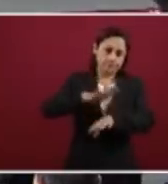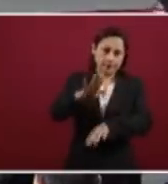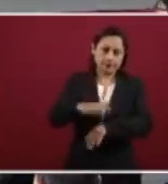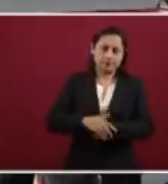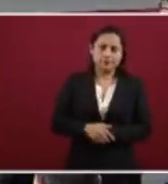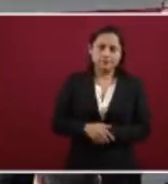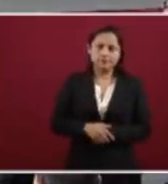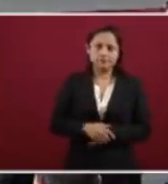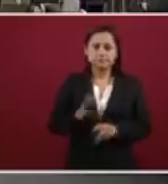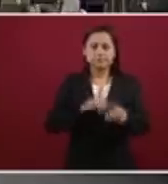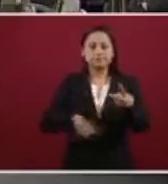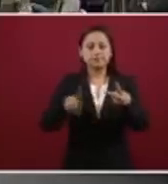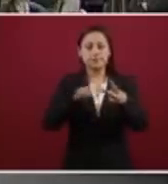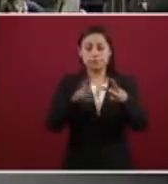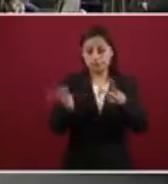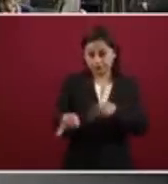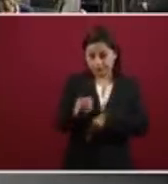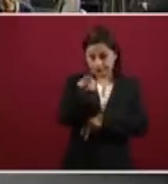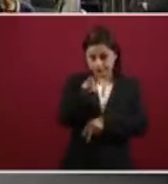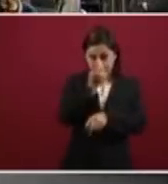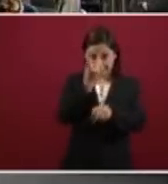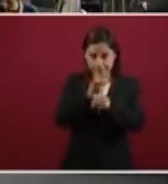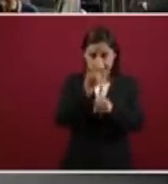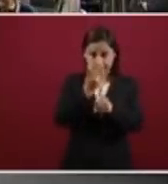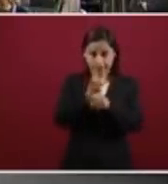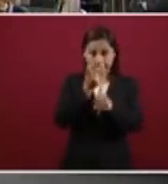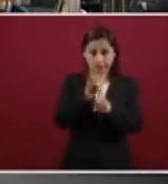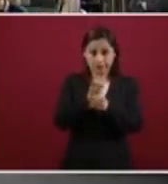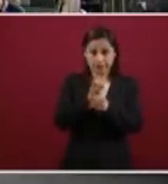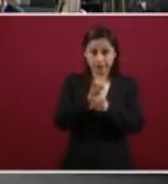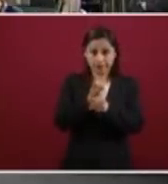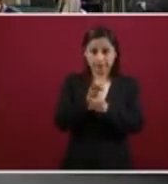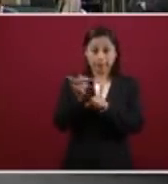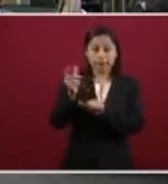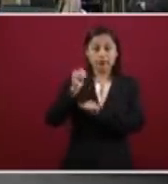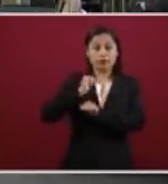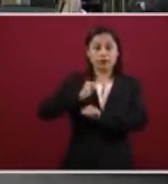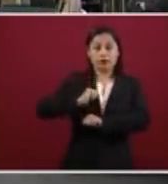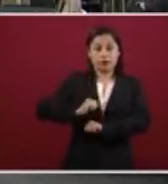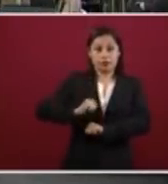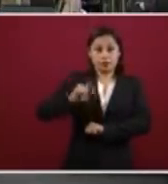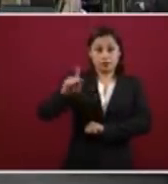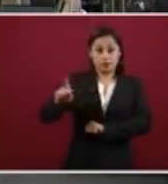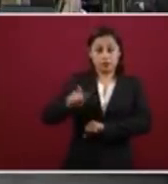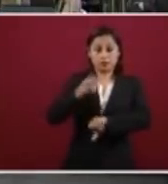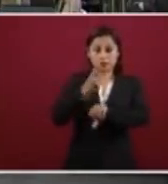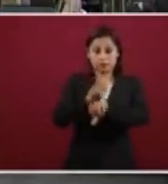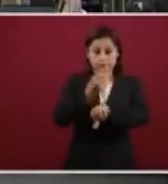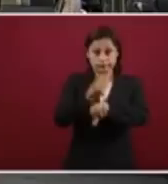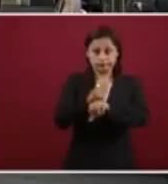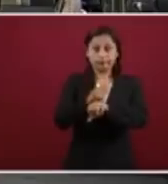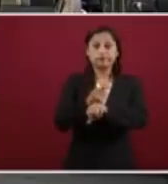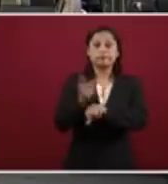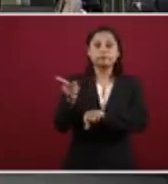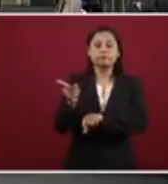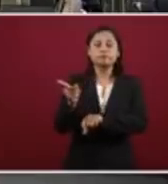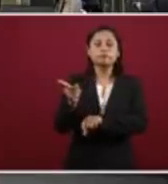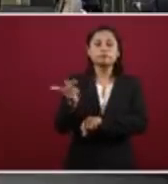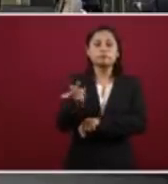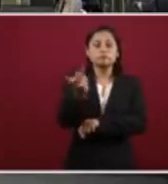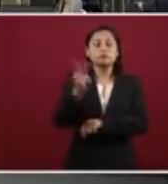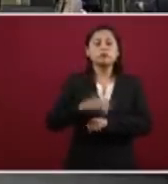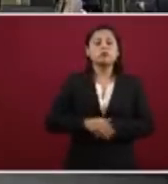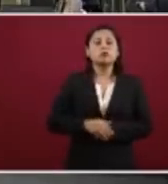Mi segunda pregunta es para el señor los funcionarios responsables de la reconstrucción. El presidente dijo que debemos